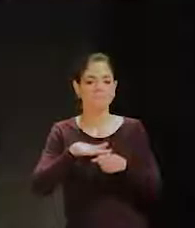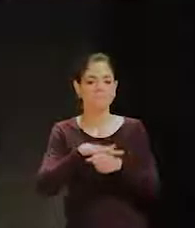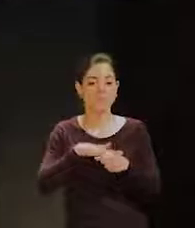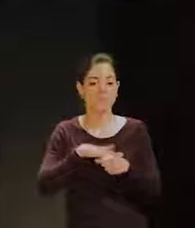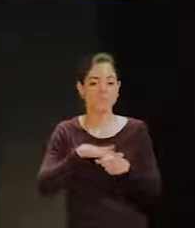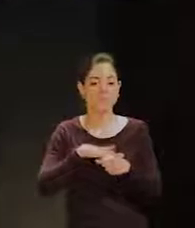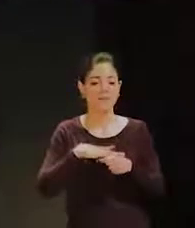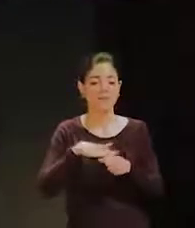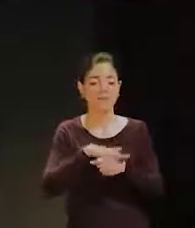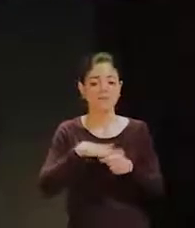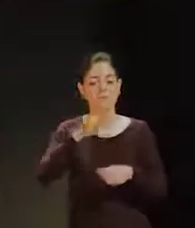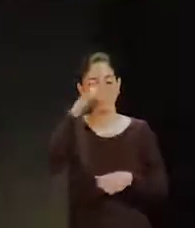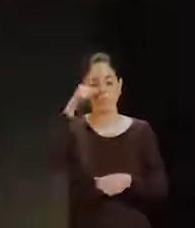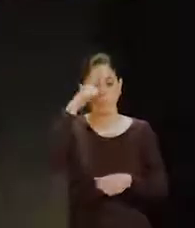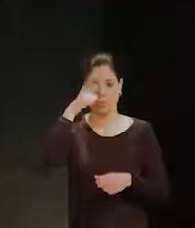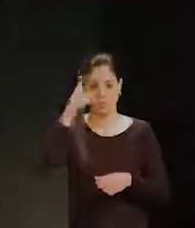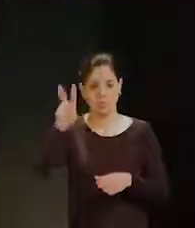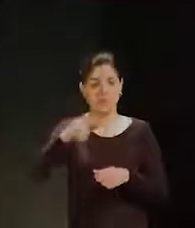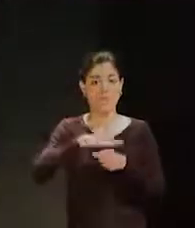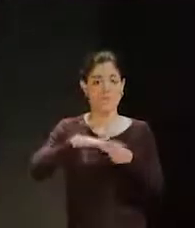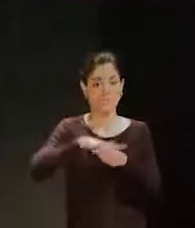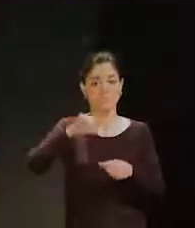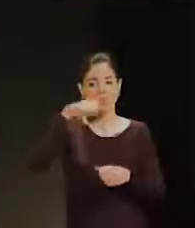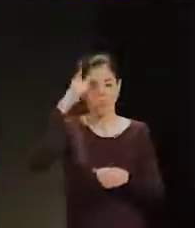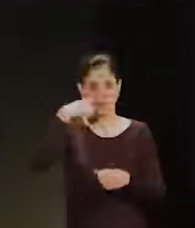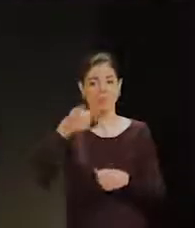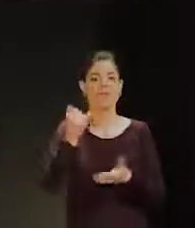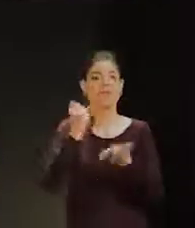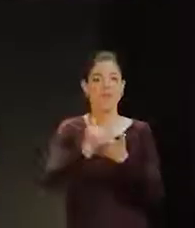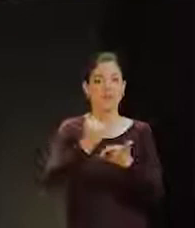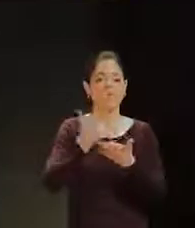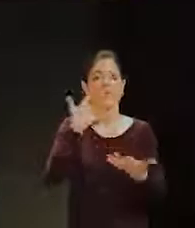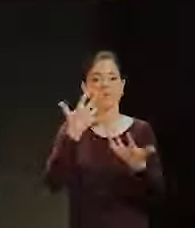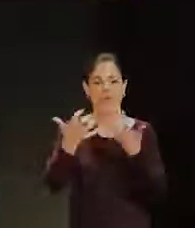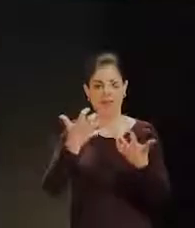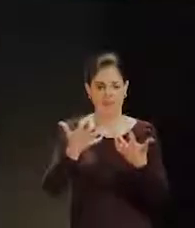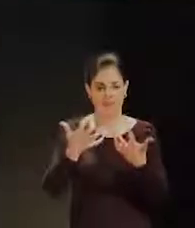ministro de Cultura y ministro de Cultura de Escuela de Arte.